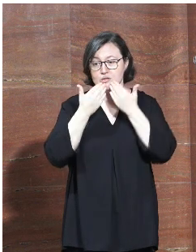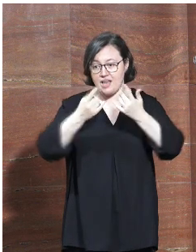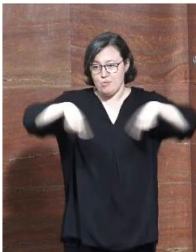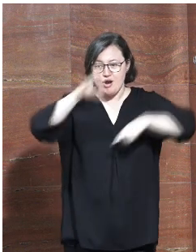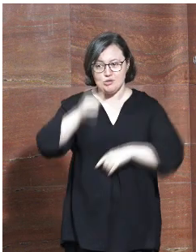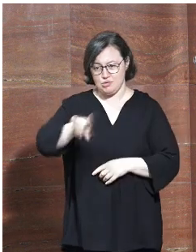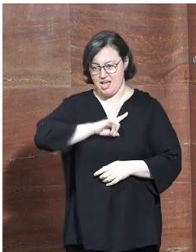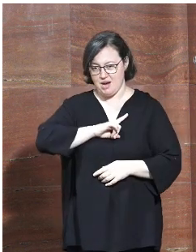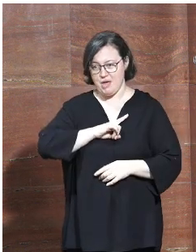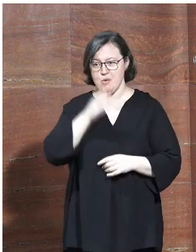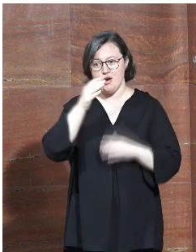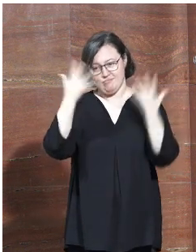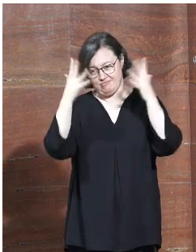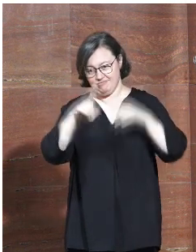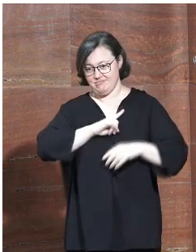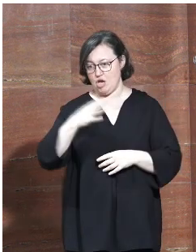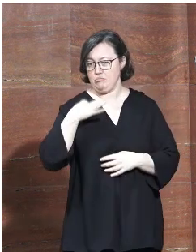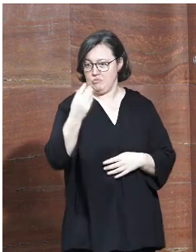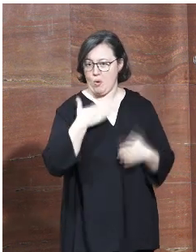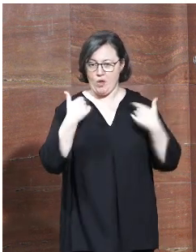vuestra atención y a vuestra disposición.